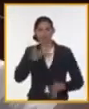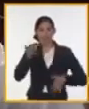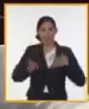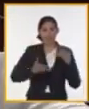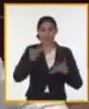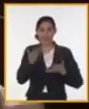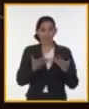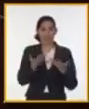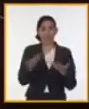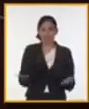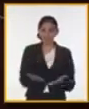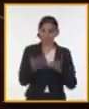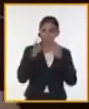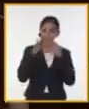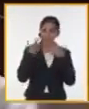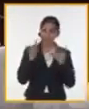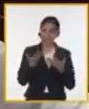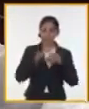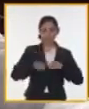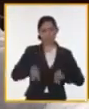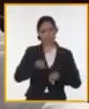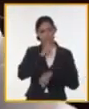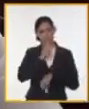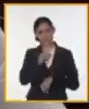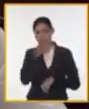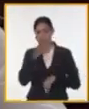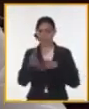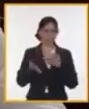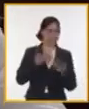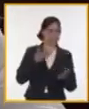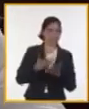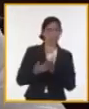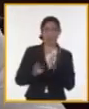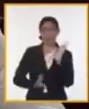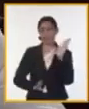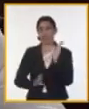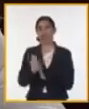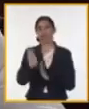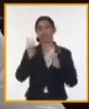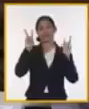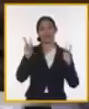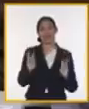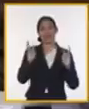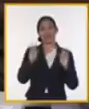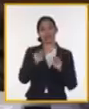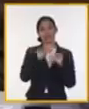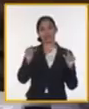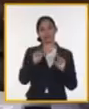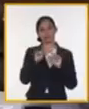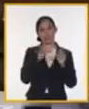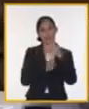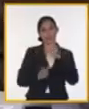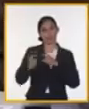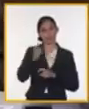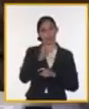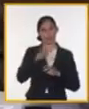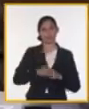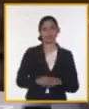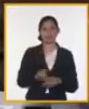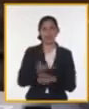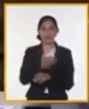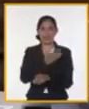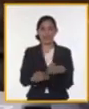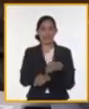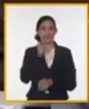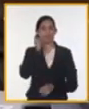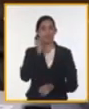cuadros que se sobrepongan a las dificultades y que hagan avanzar las tareas de la revolución. Maybe hizo un resumen, yo creo